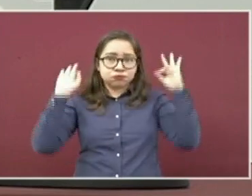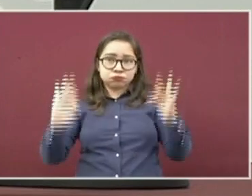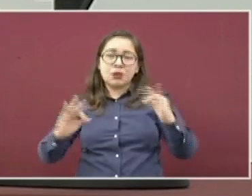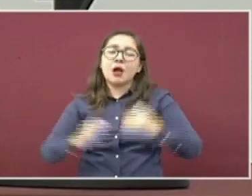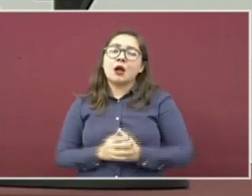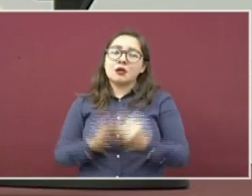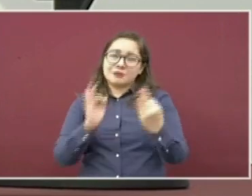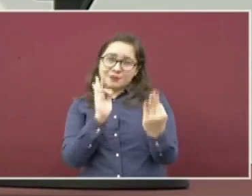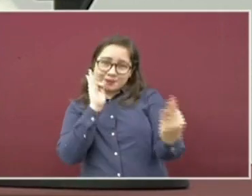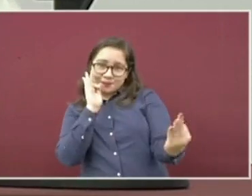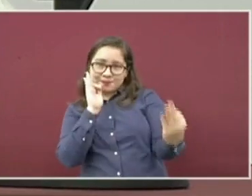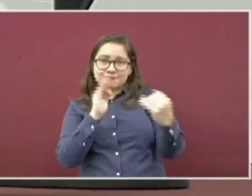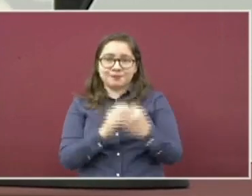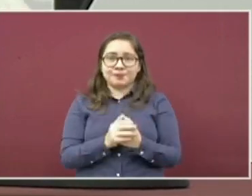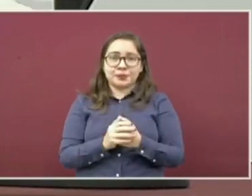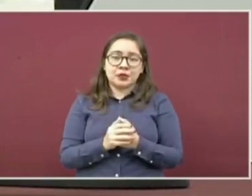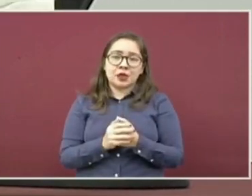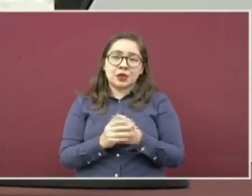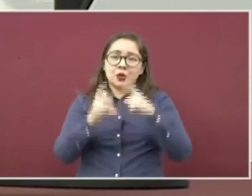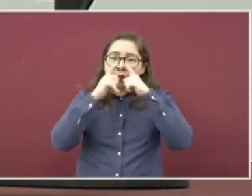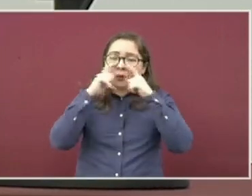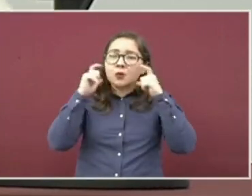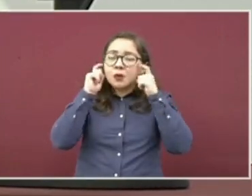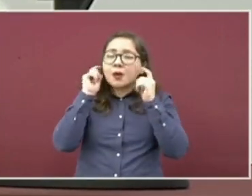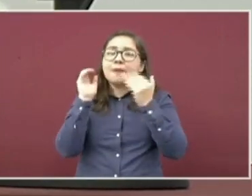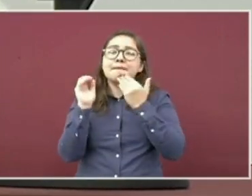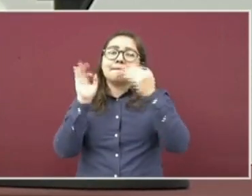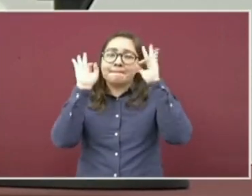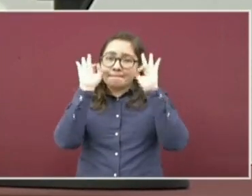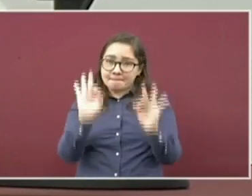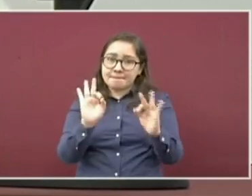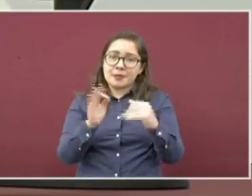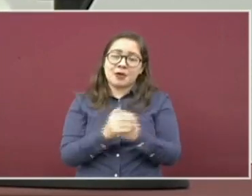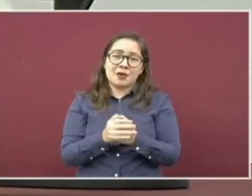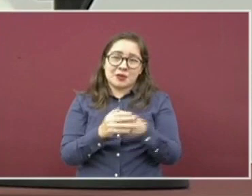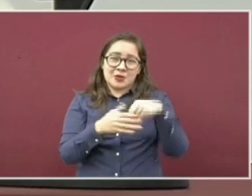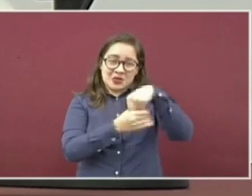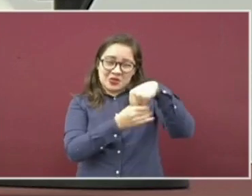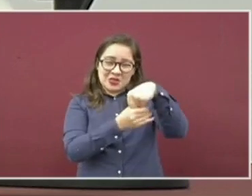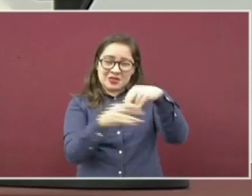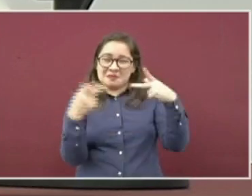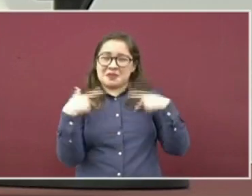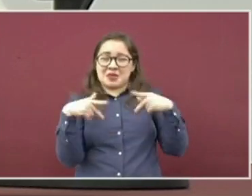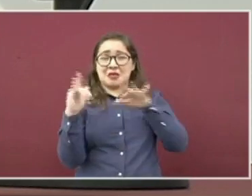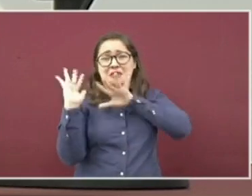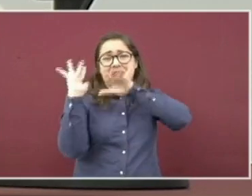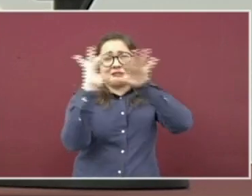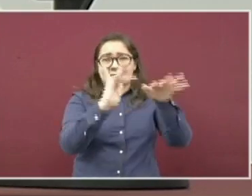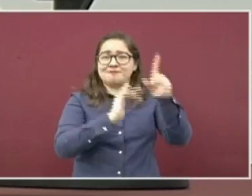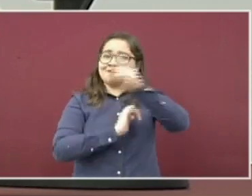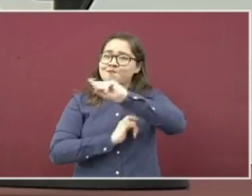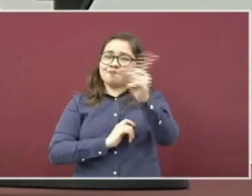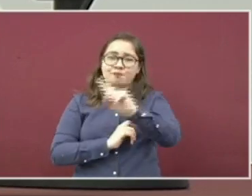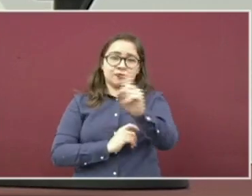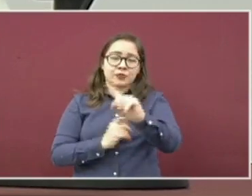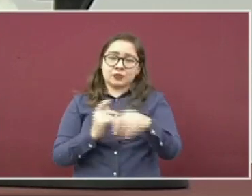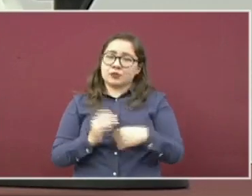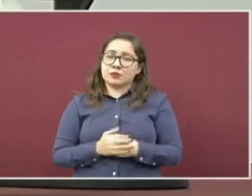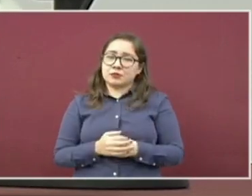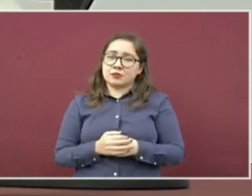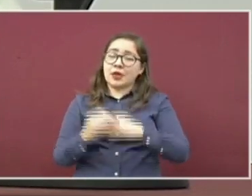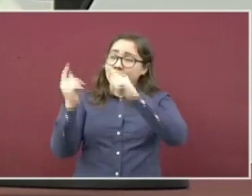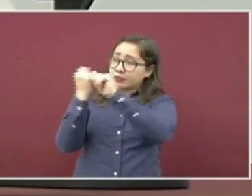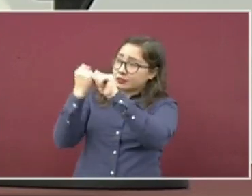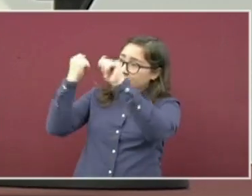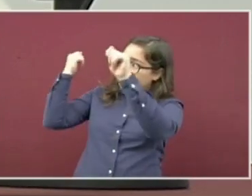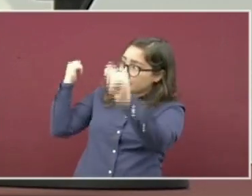del cubrebocas, no provocando aglomeraciones, hacer uso responsable del transporte público, no